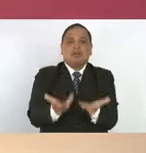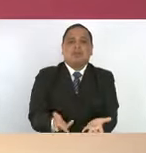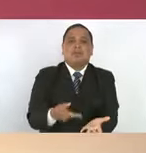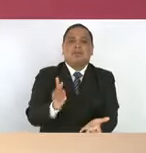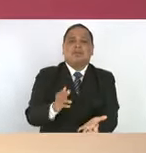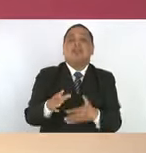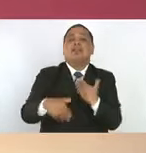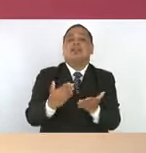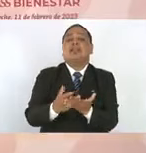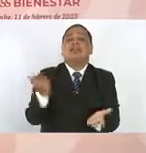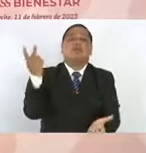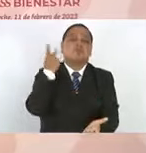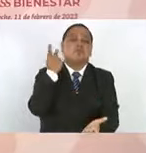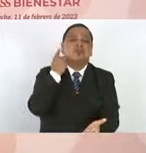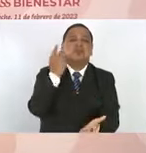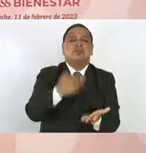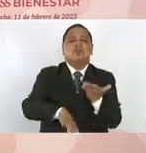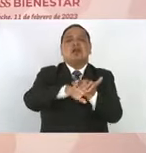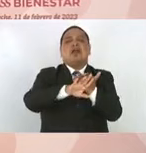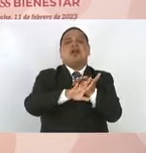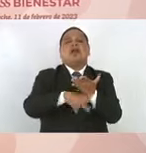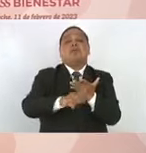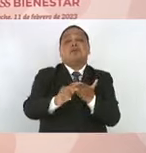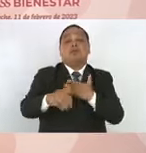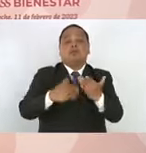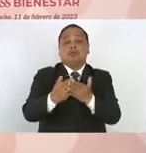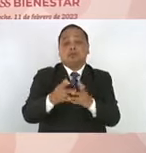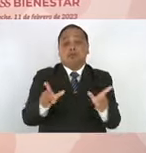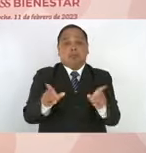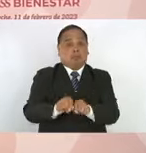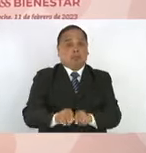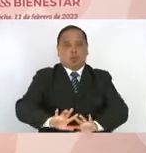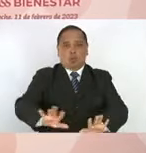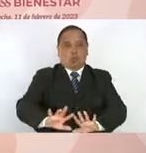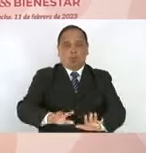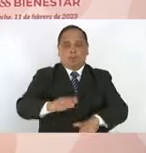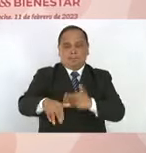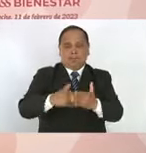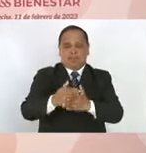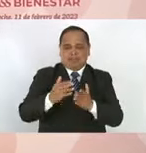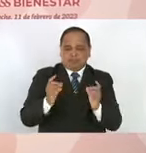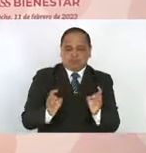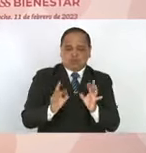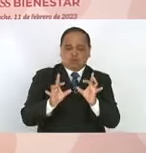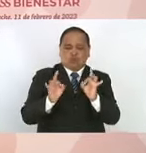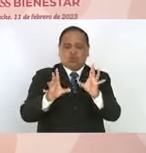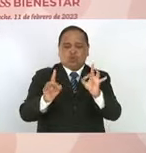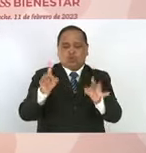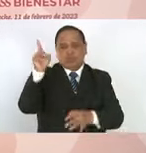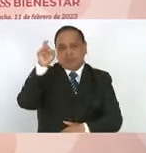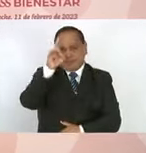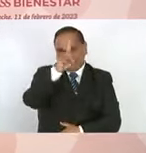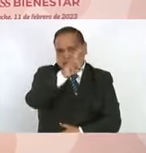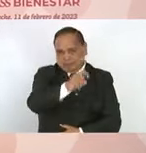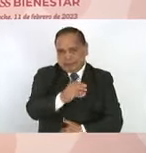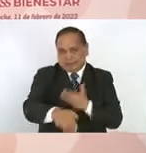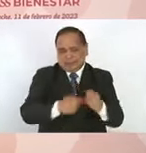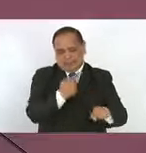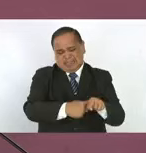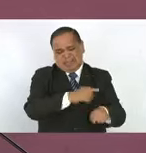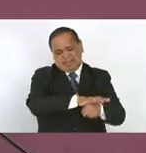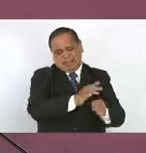esta criminal política que no conoció pausa ni por piedad en los momentos más complejos de la